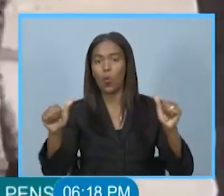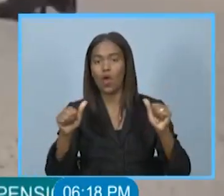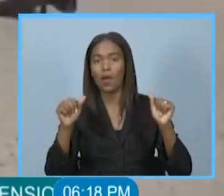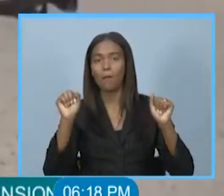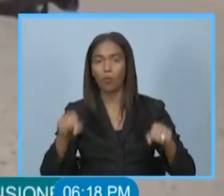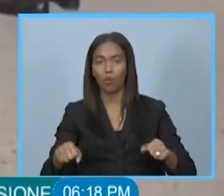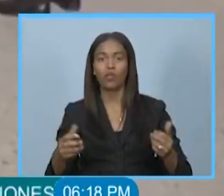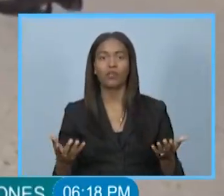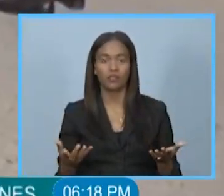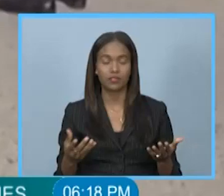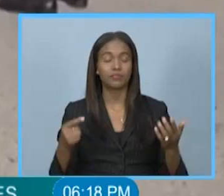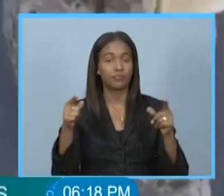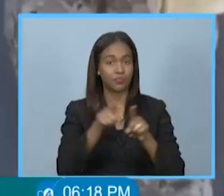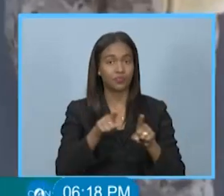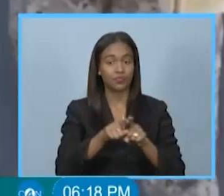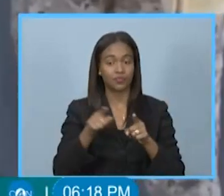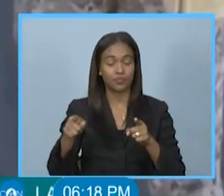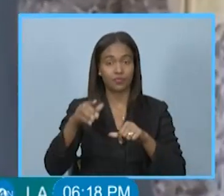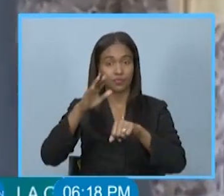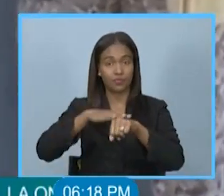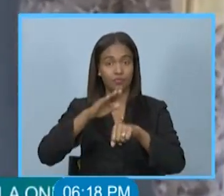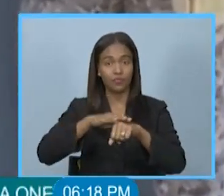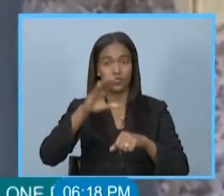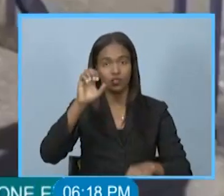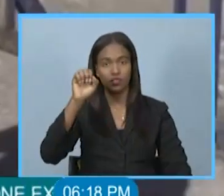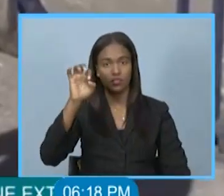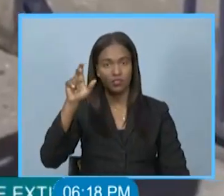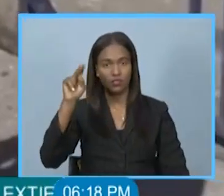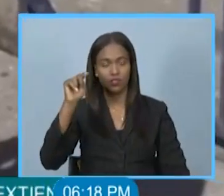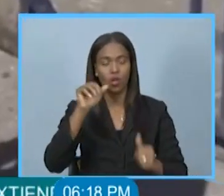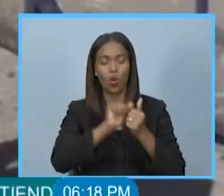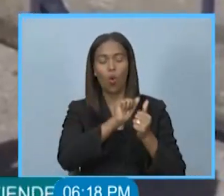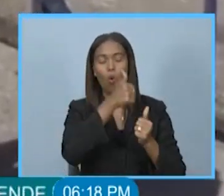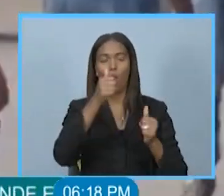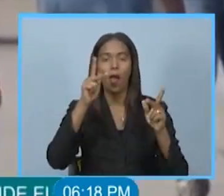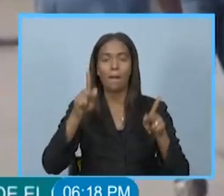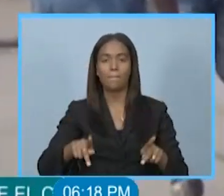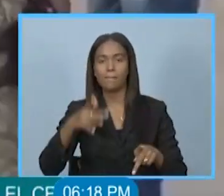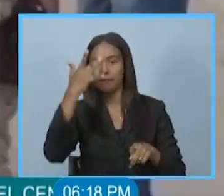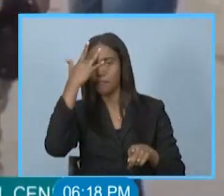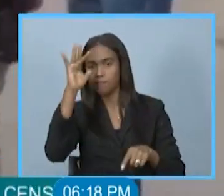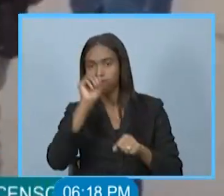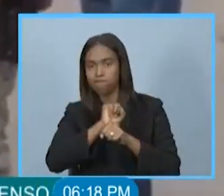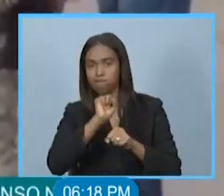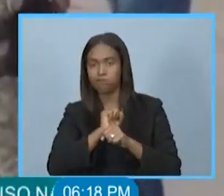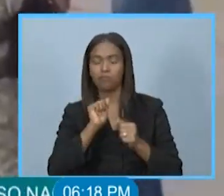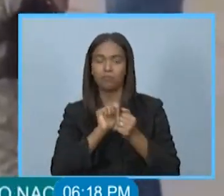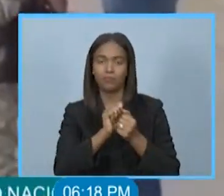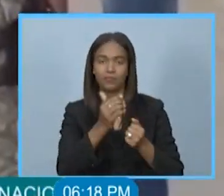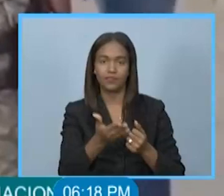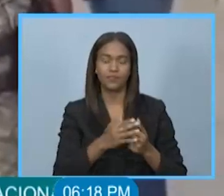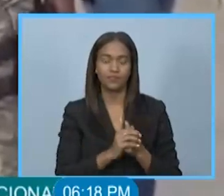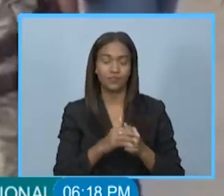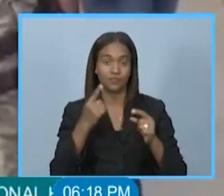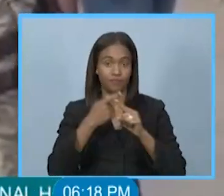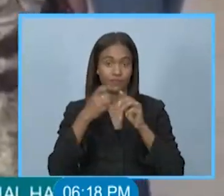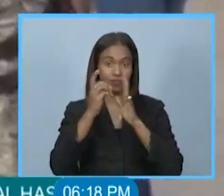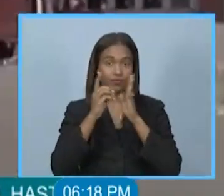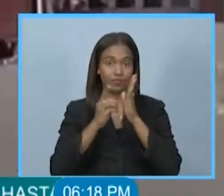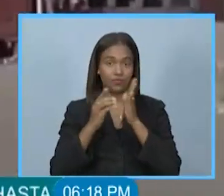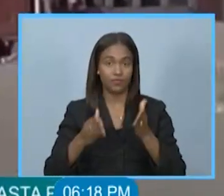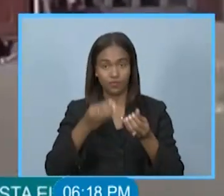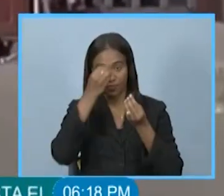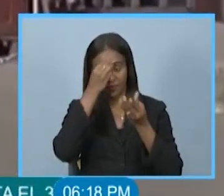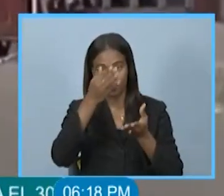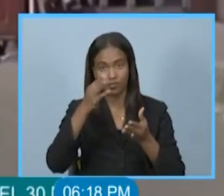presentarse también lo ha hecho fueron y otras agencias de inteligencias que actúan en dajabón